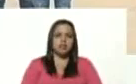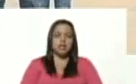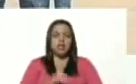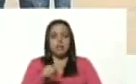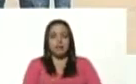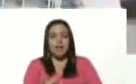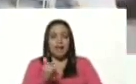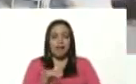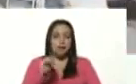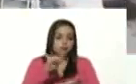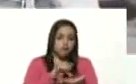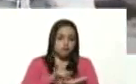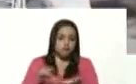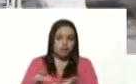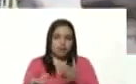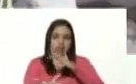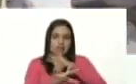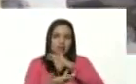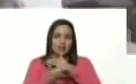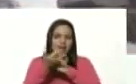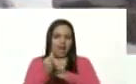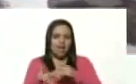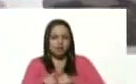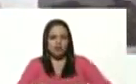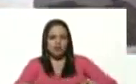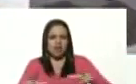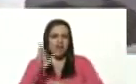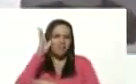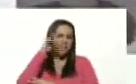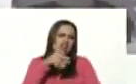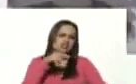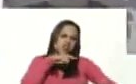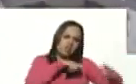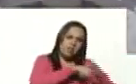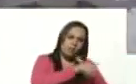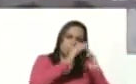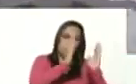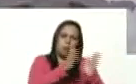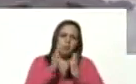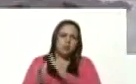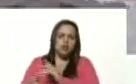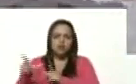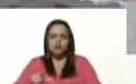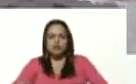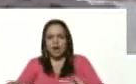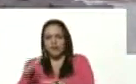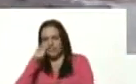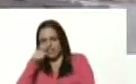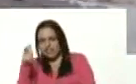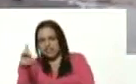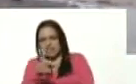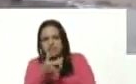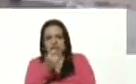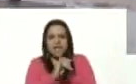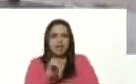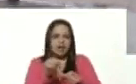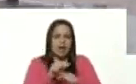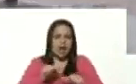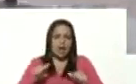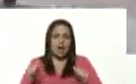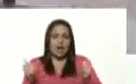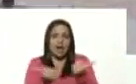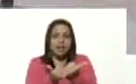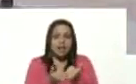digitalizada, tiene espacios comunes como oficinas, baños, depósitos, caseta de vigilancia, y tiene un área total de 7.000